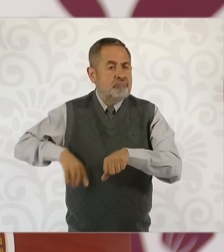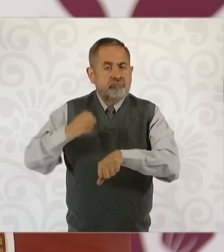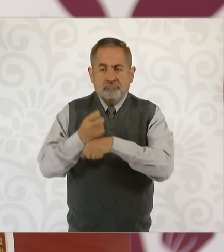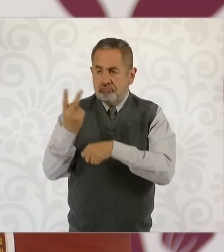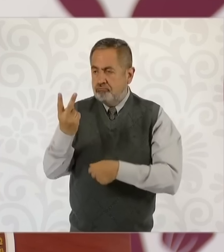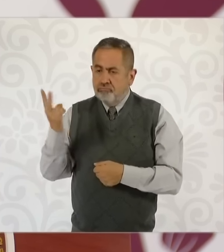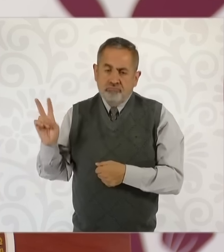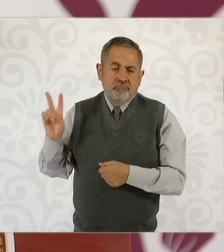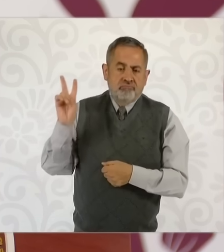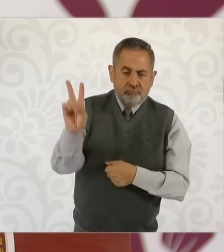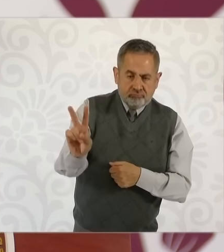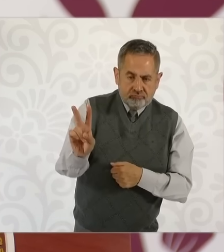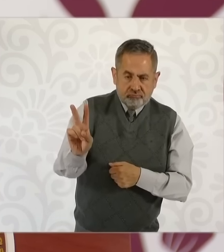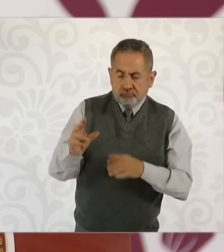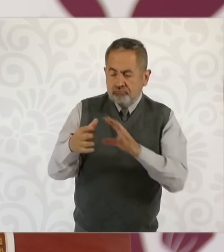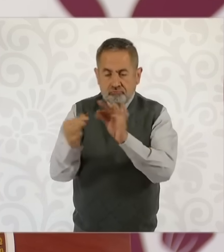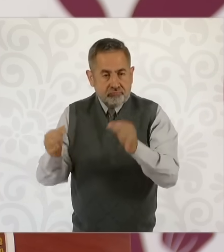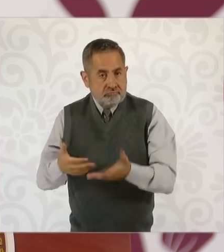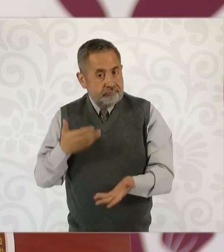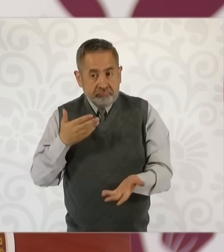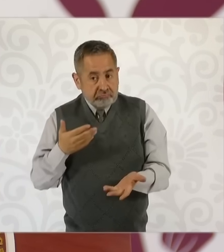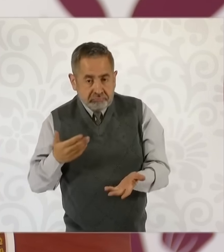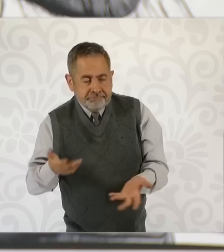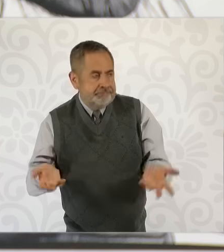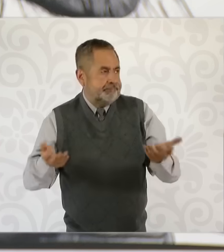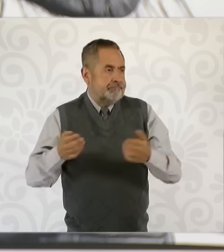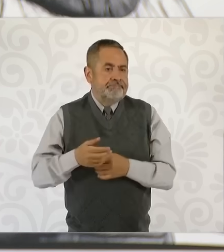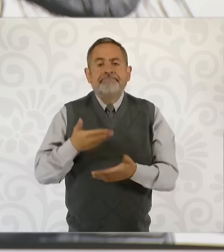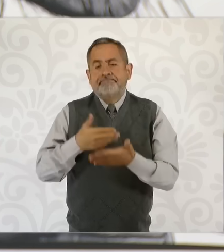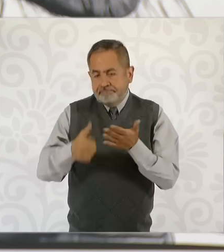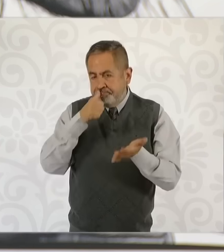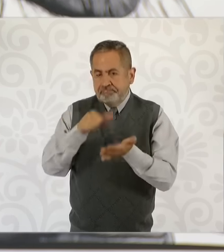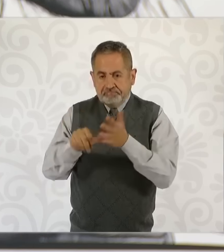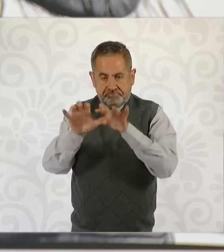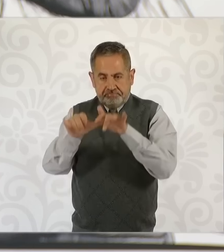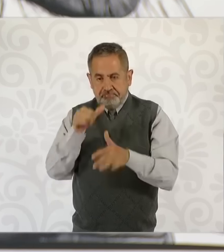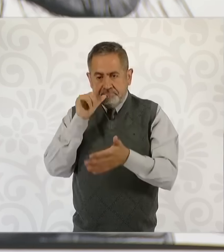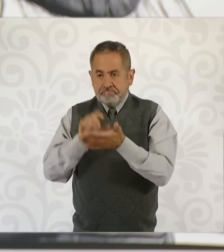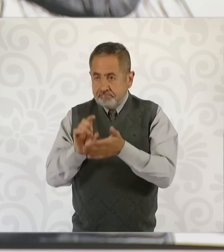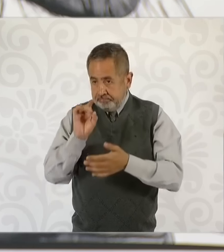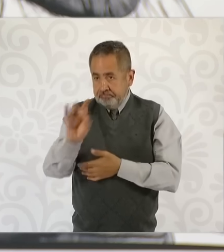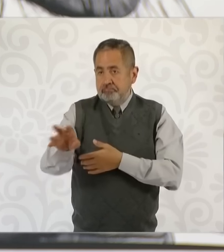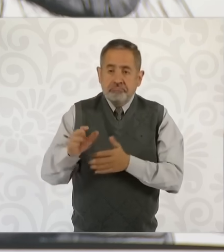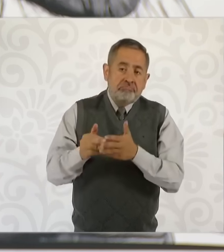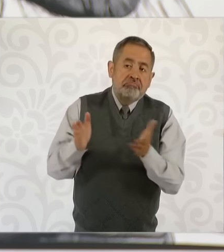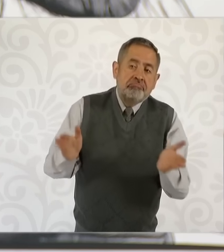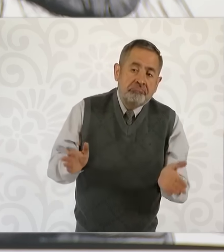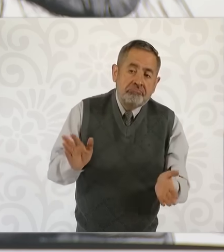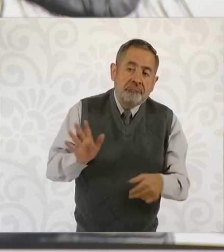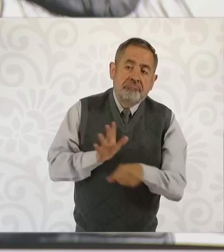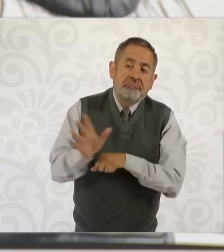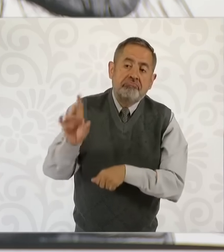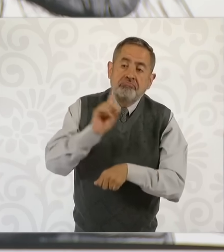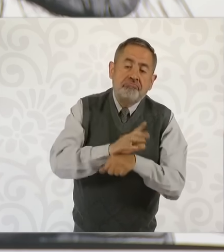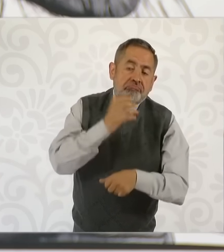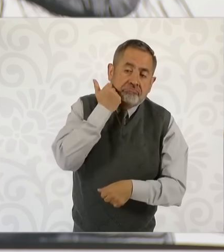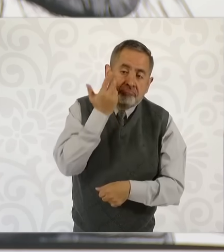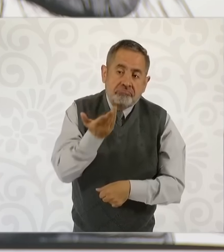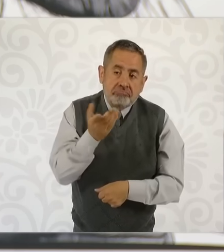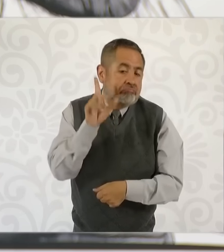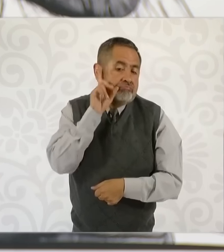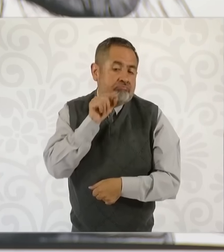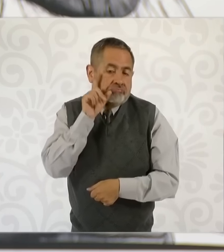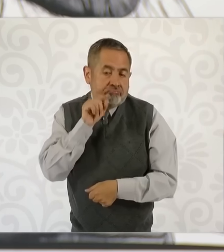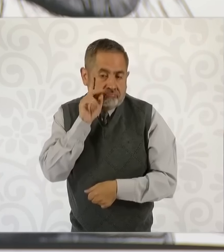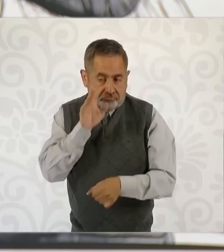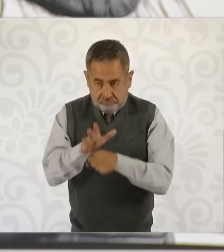Pública, y ahora se les envió un oficio diciéndoles que está abierta la mesa particularmente para el día de